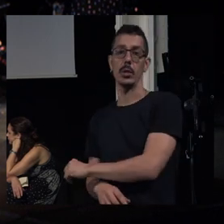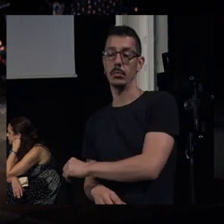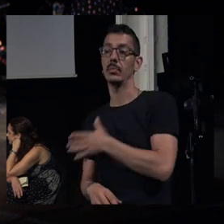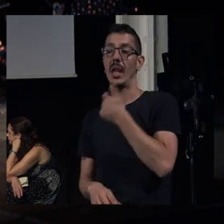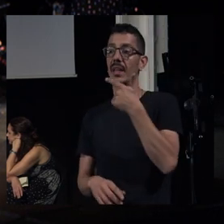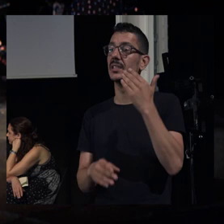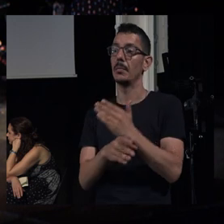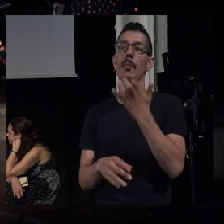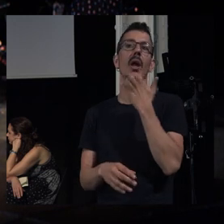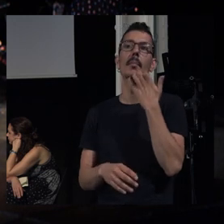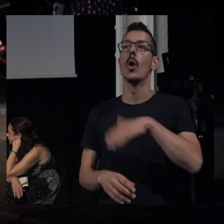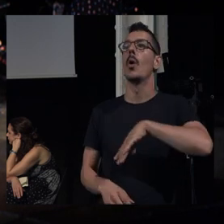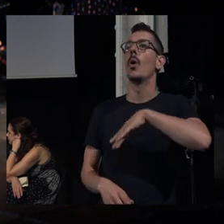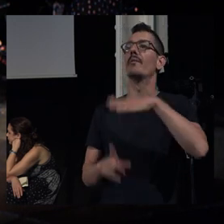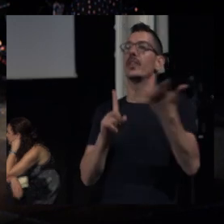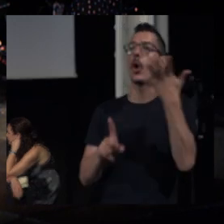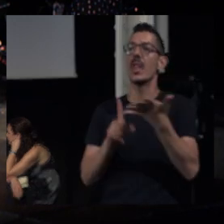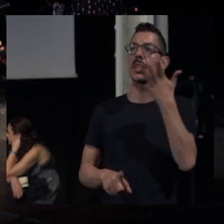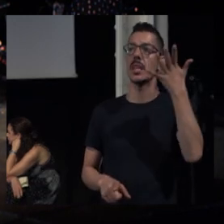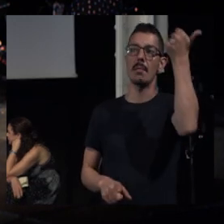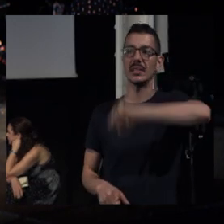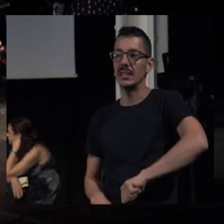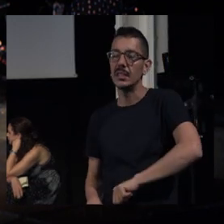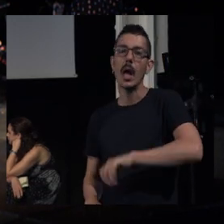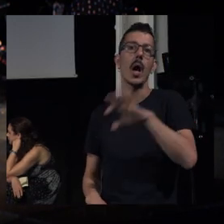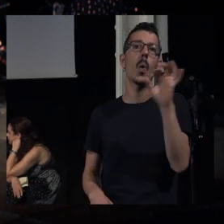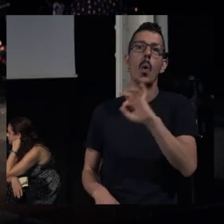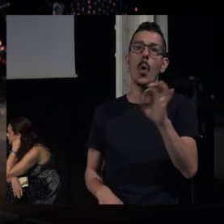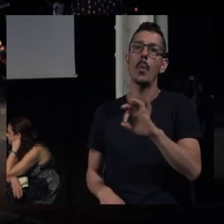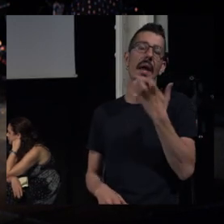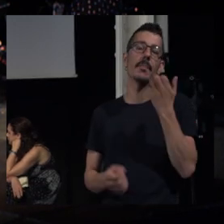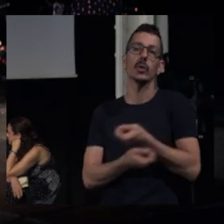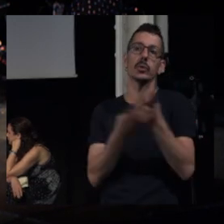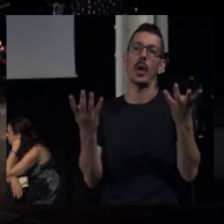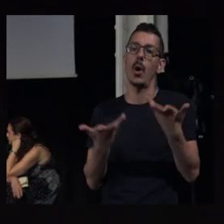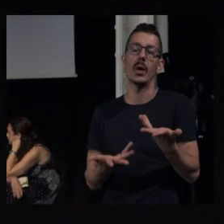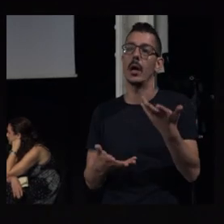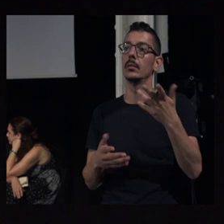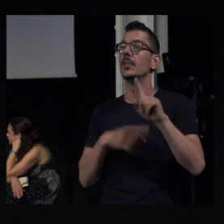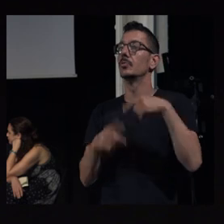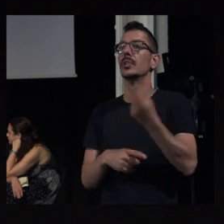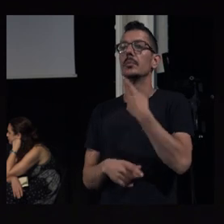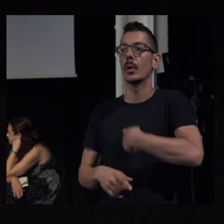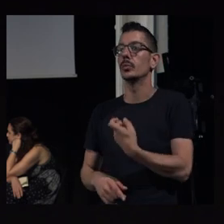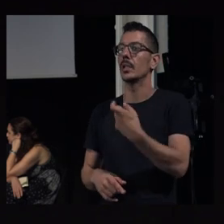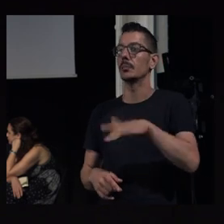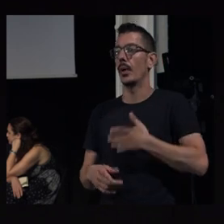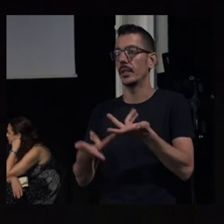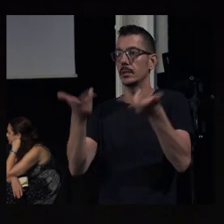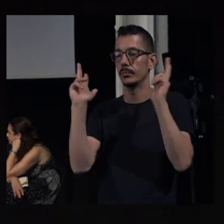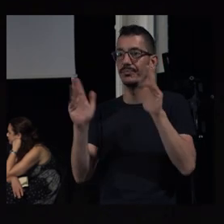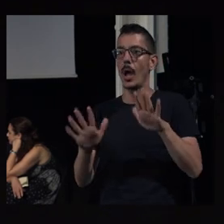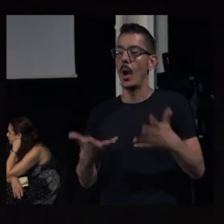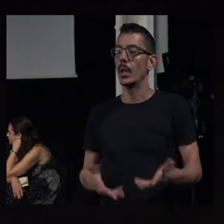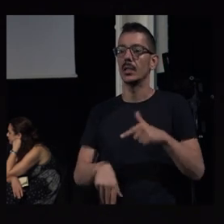ejemplo, pues, violencia machista y demás, me gustaría poner un montón de ejemplos pero no voy a poder, si luego queréis en las preguntas. Y me